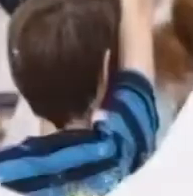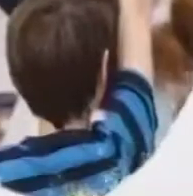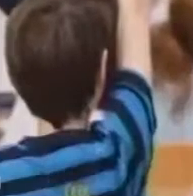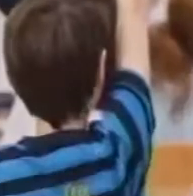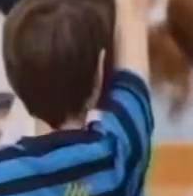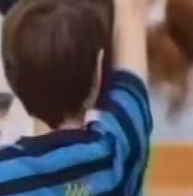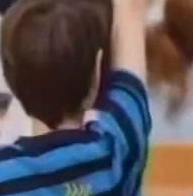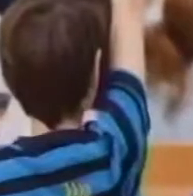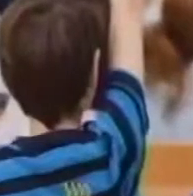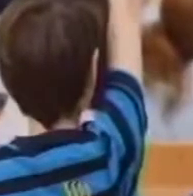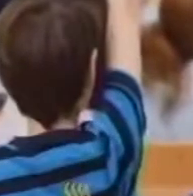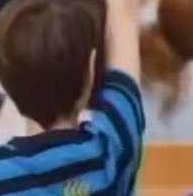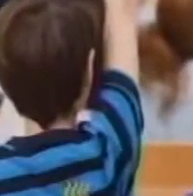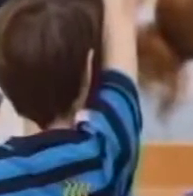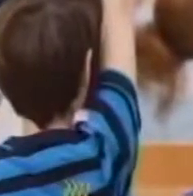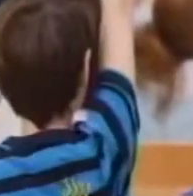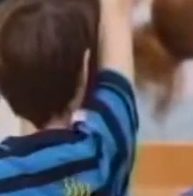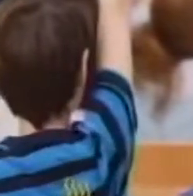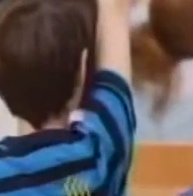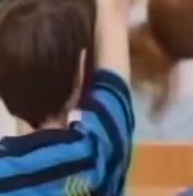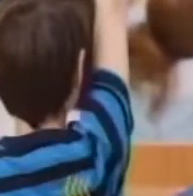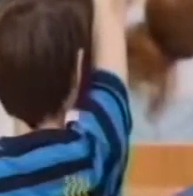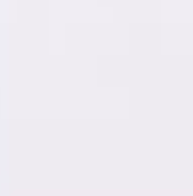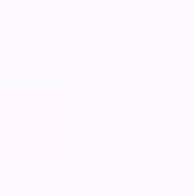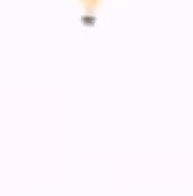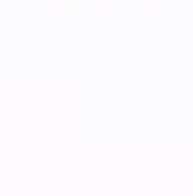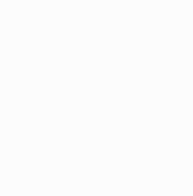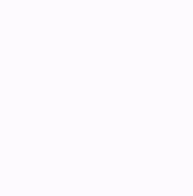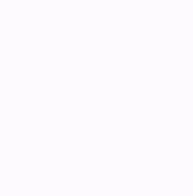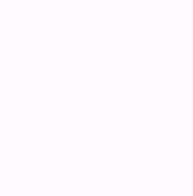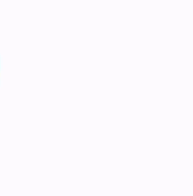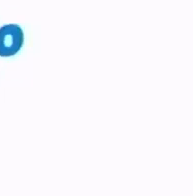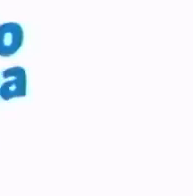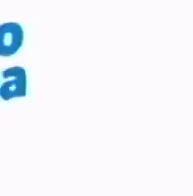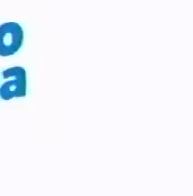A continuación, matemática, tercero primaria.